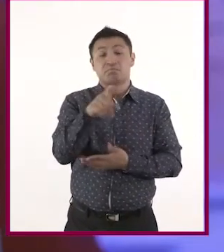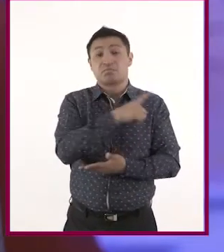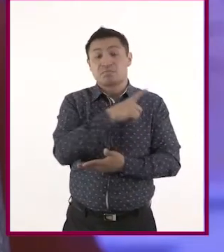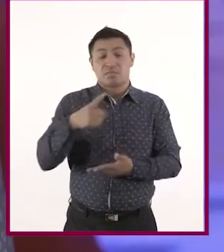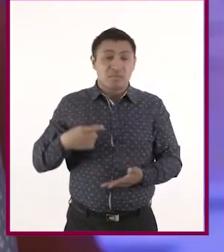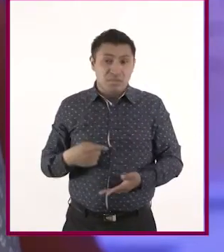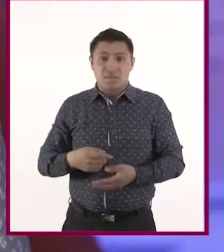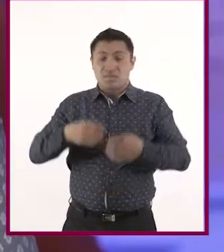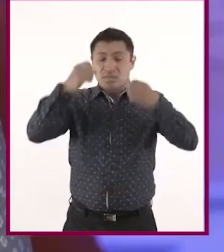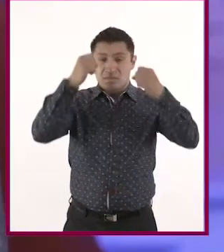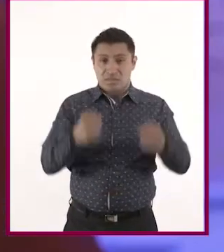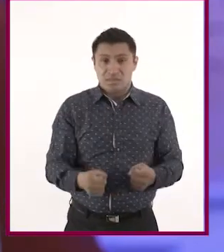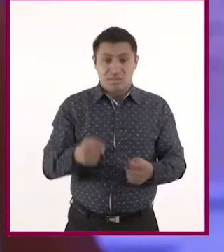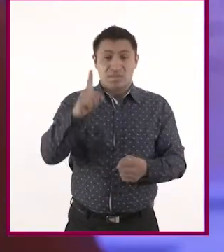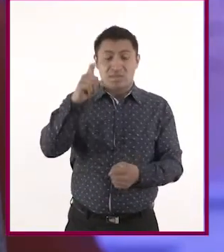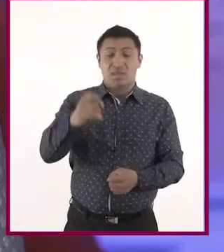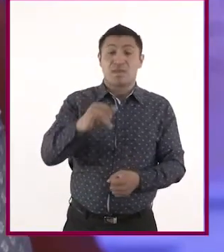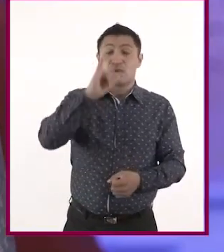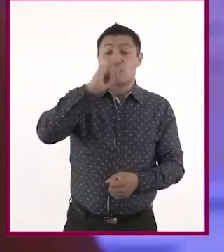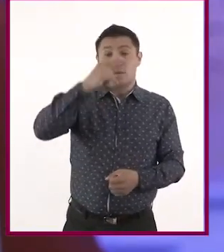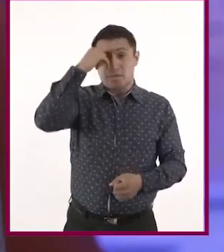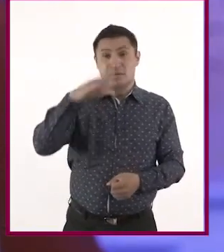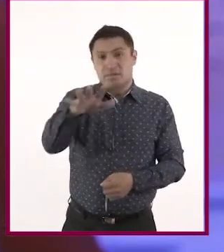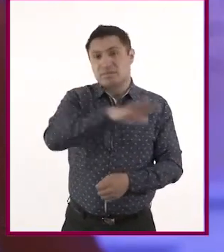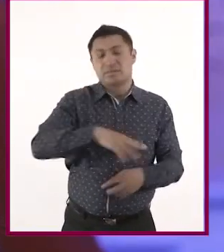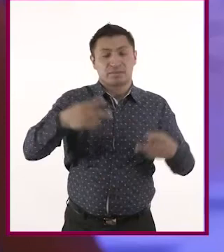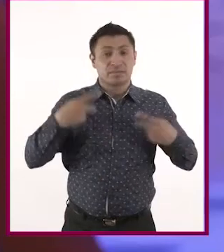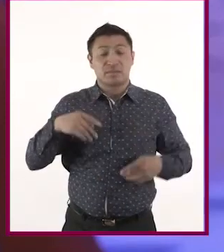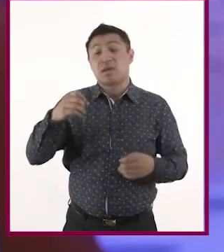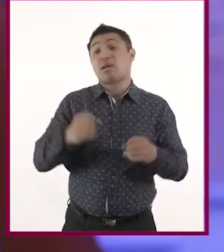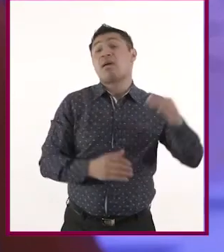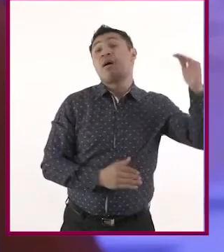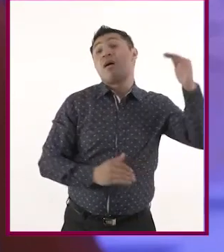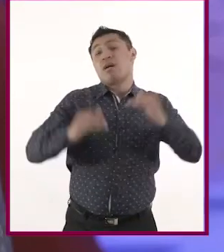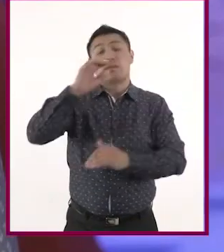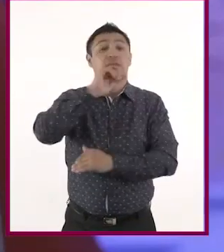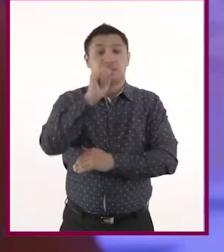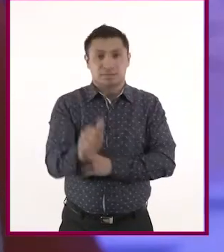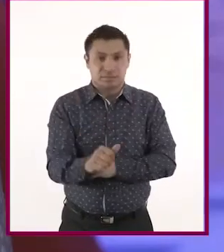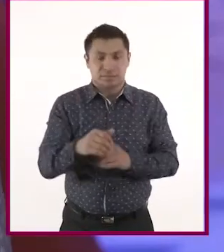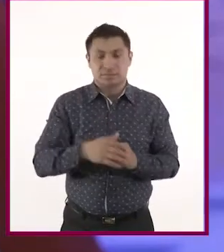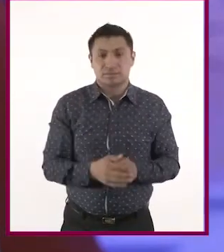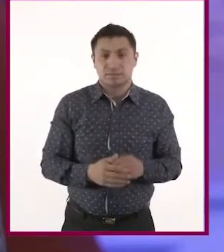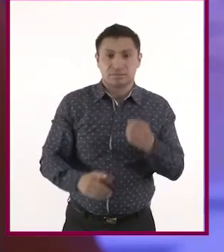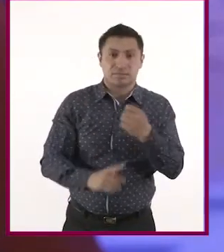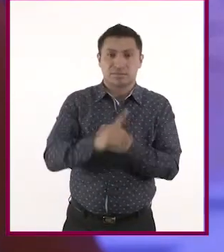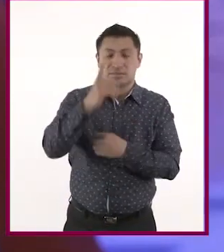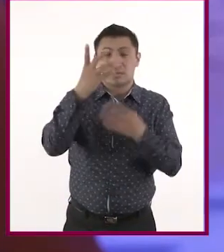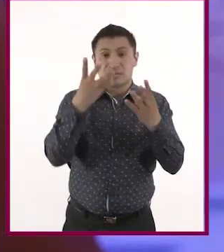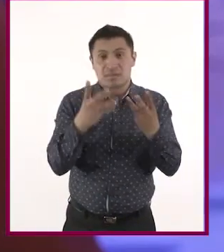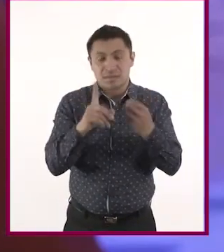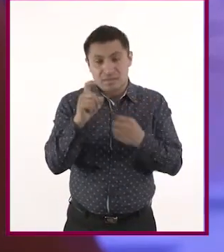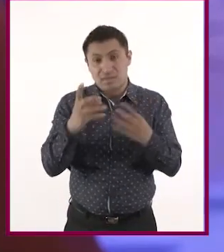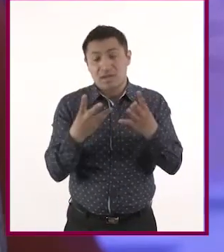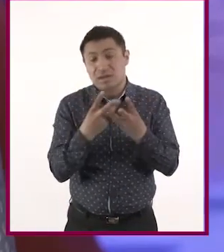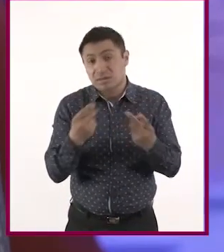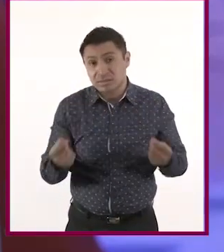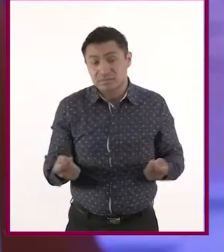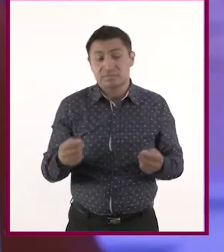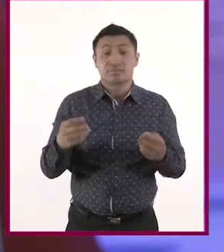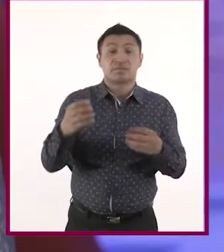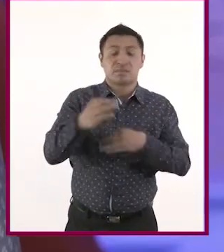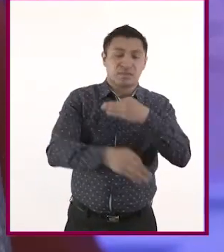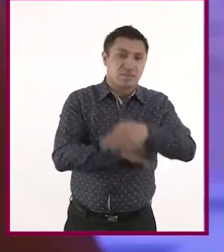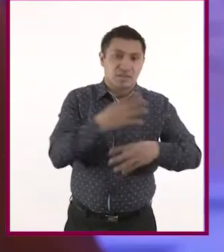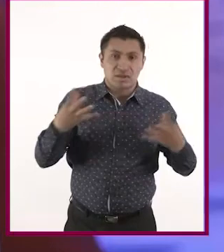agua potable de calidad para todas y todos, sin distinción ni privilegios. Enfrentar la crisis del agua requiere acciones individuales y colectivas, como